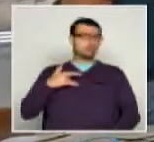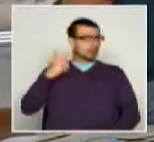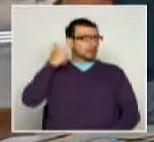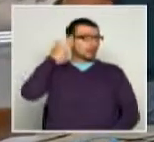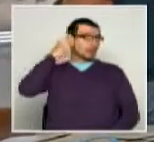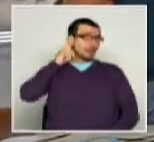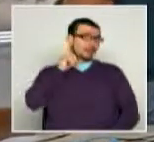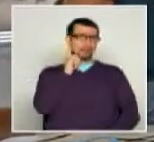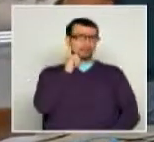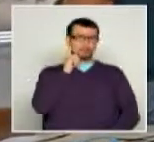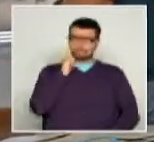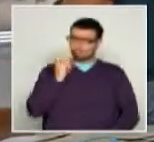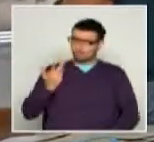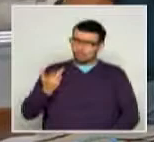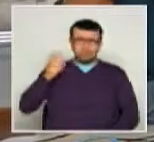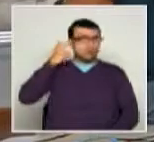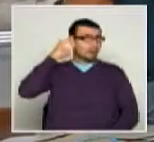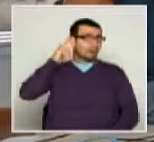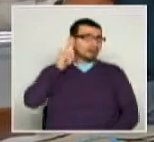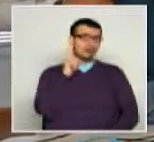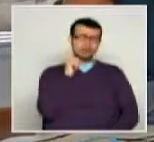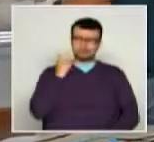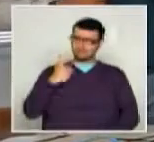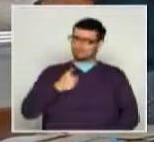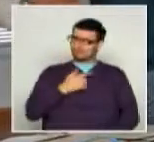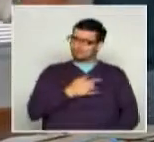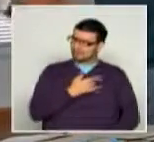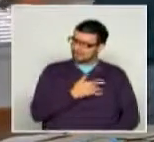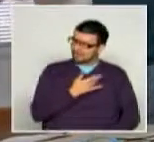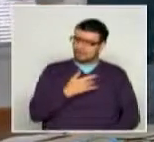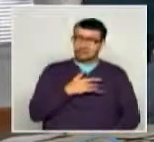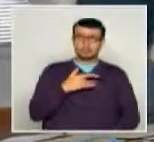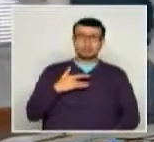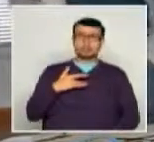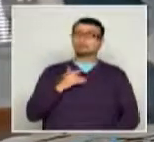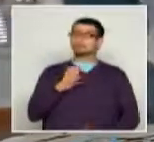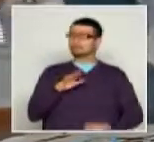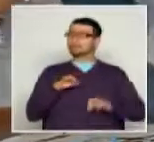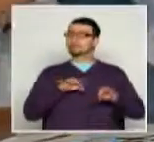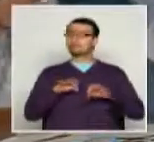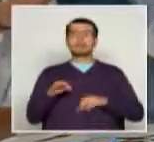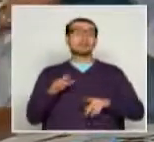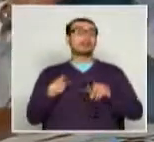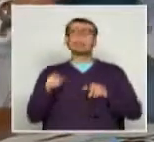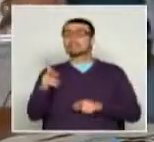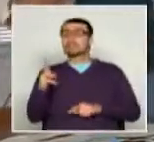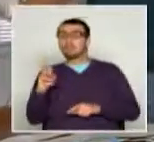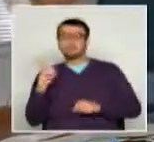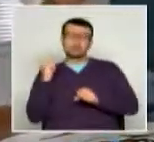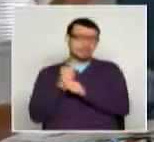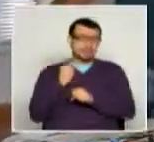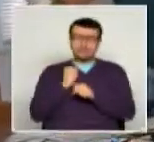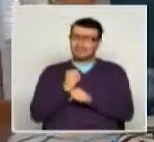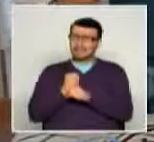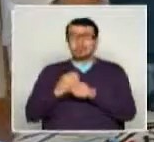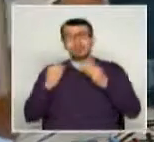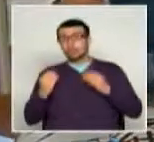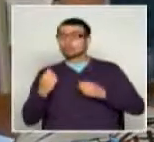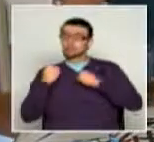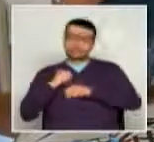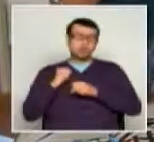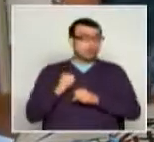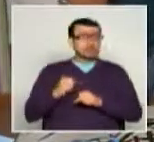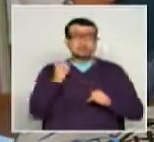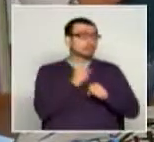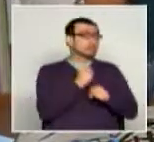hacer? Es una persona como muchos de ustedes, de sus esposos, que trabajan, que tienen que hacer esfuerzos, que tienen que responder